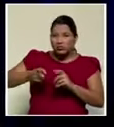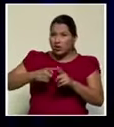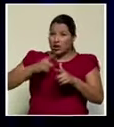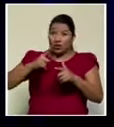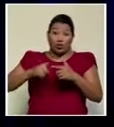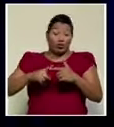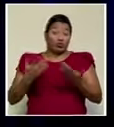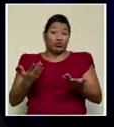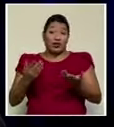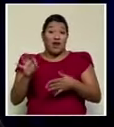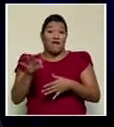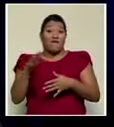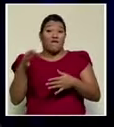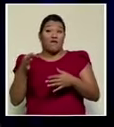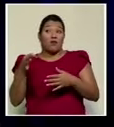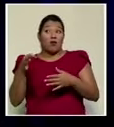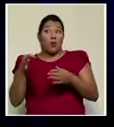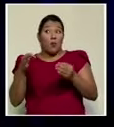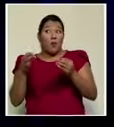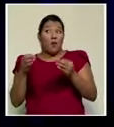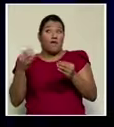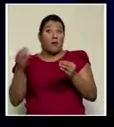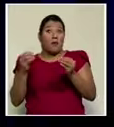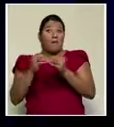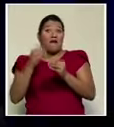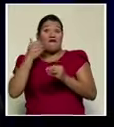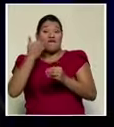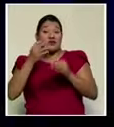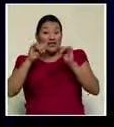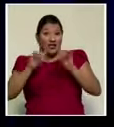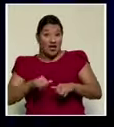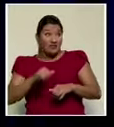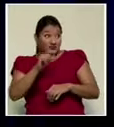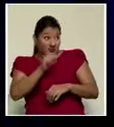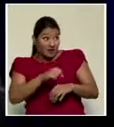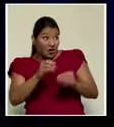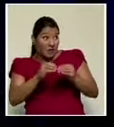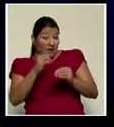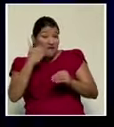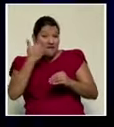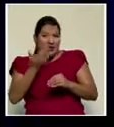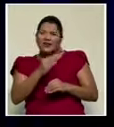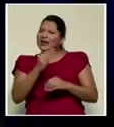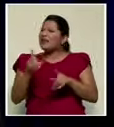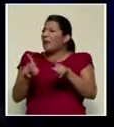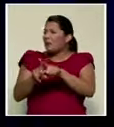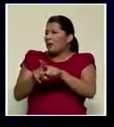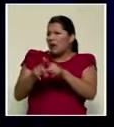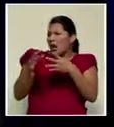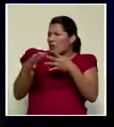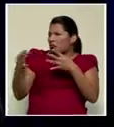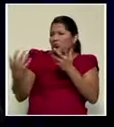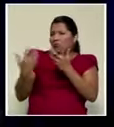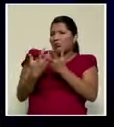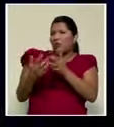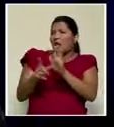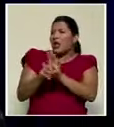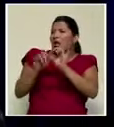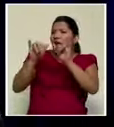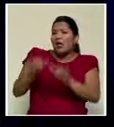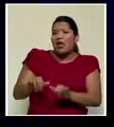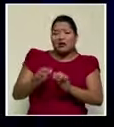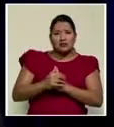más rápida era quedarse. Pero la más fácil. La más fácil. Y la que estaba pegada a la ley. Sin embargo, opta por